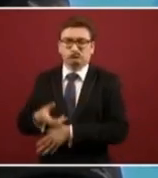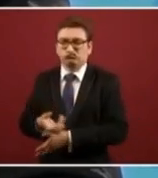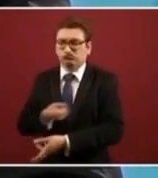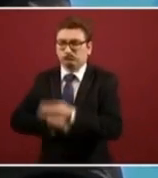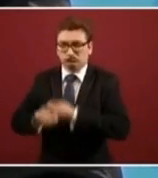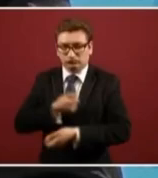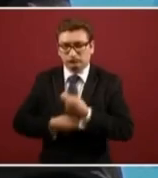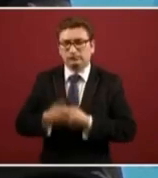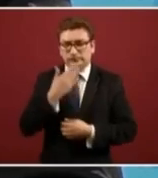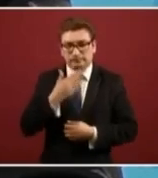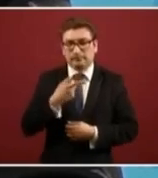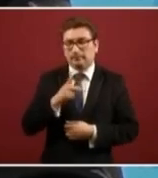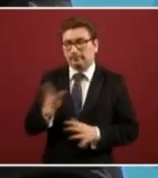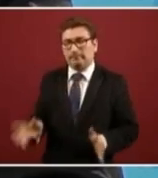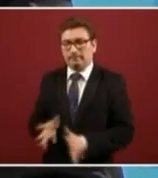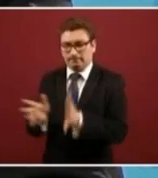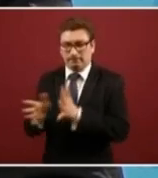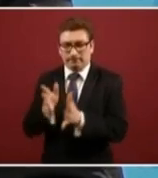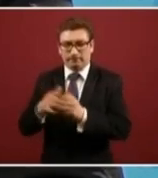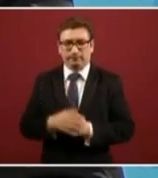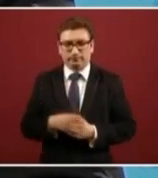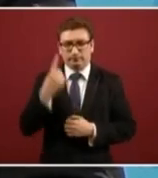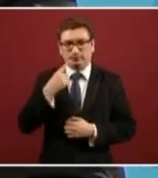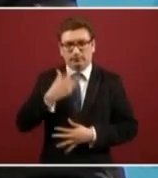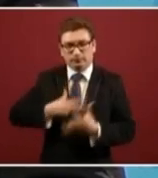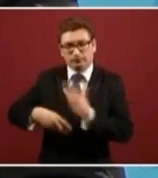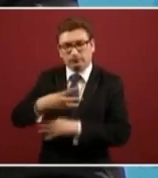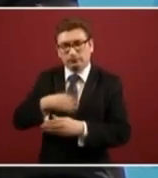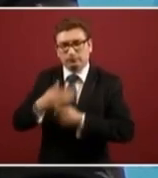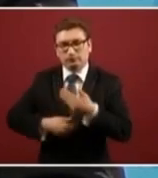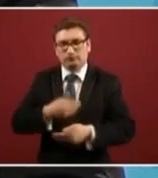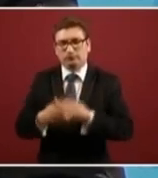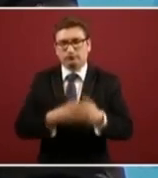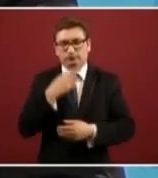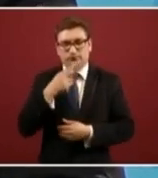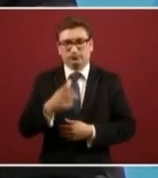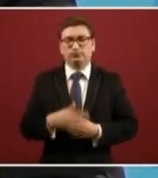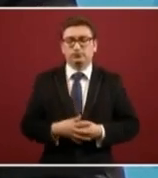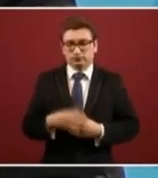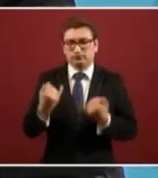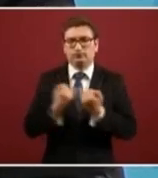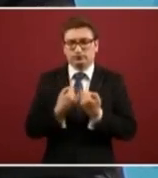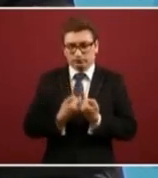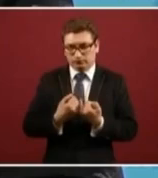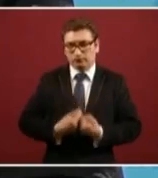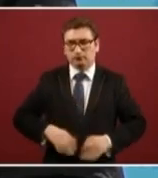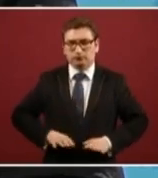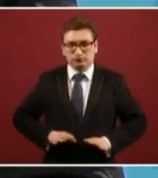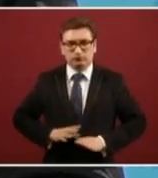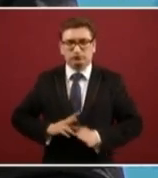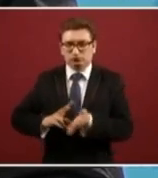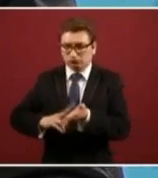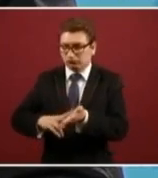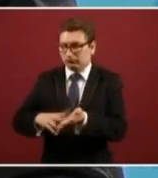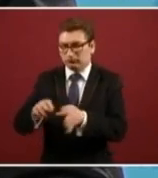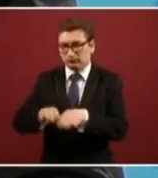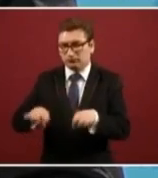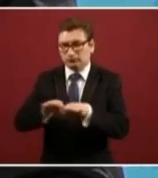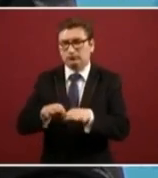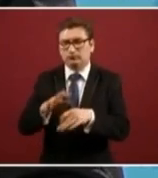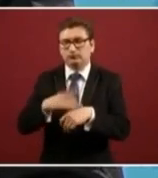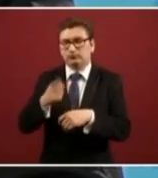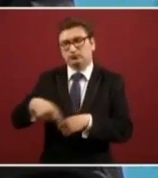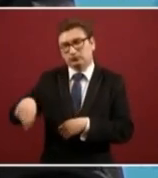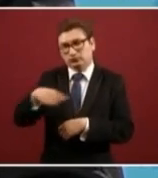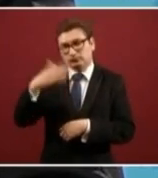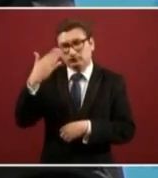y estimulamos la producción, el crecimiento de la producción y lo más importante, incrementar los valores de la misma con valor agregado, para que deje de